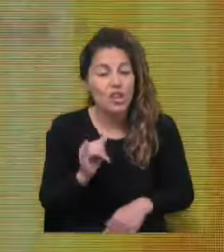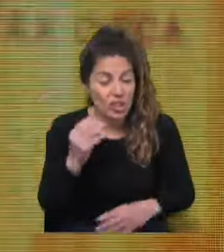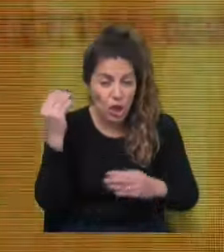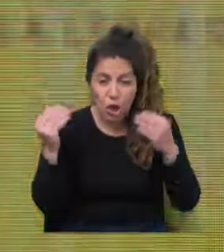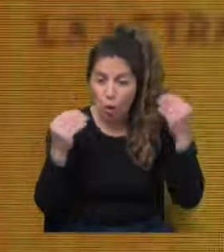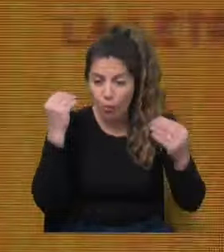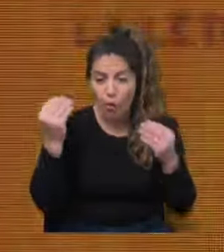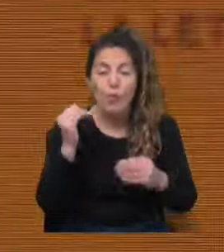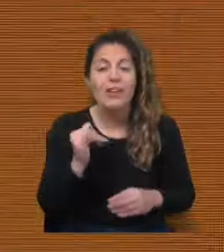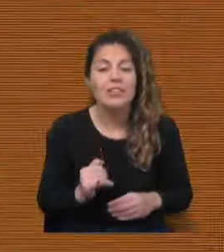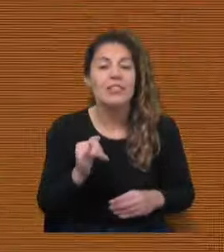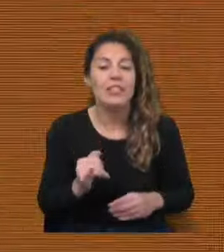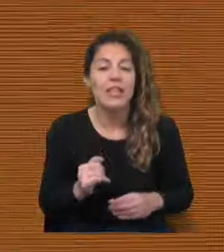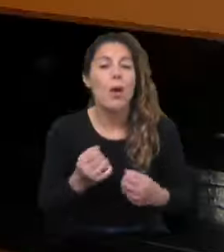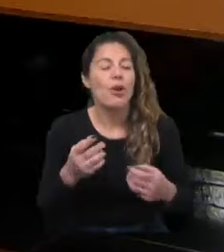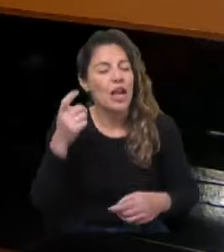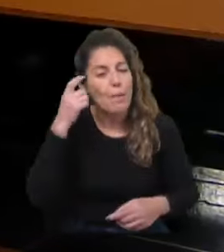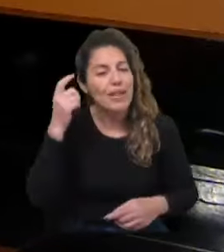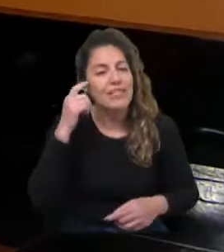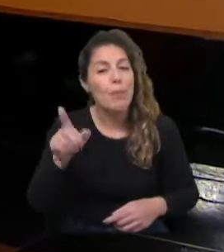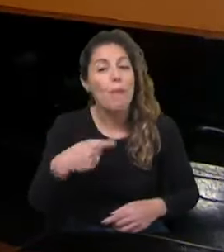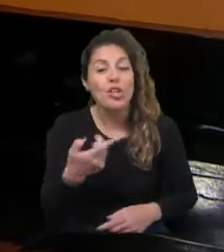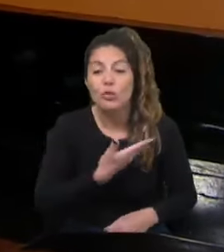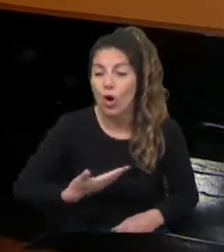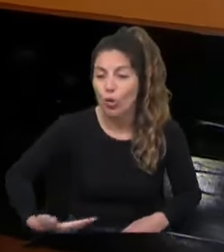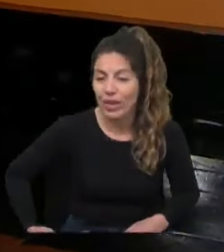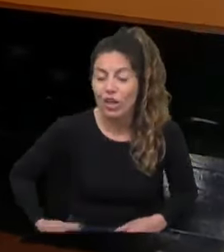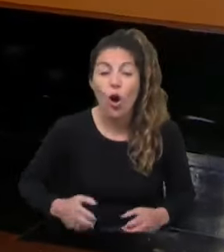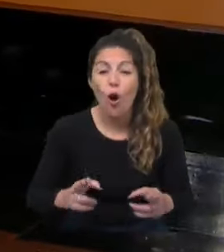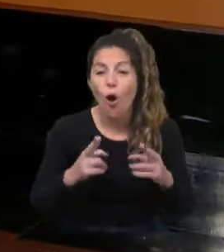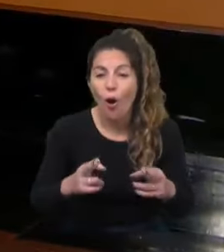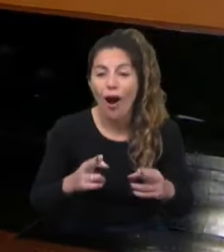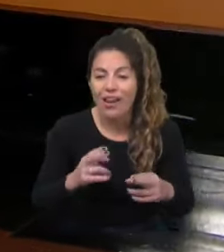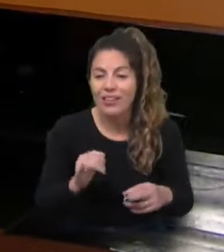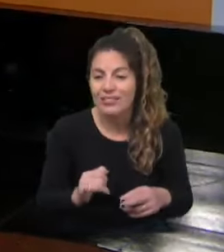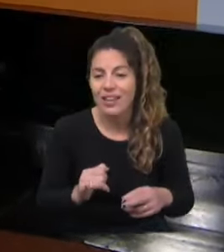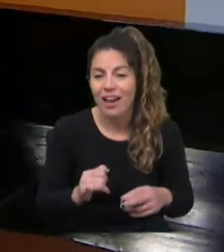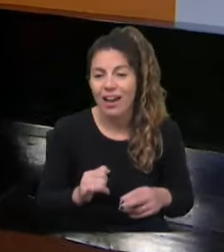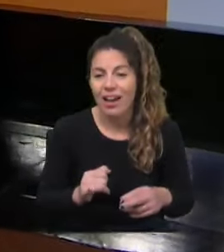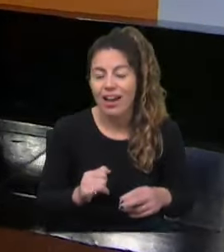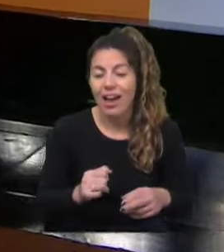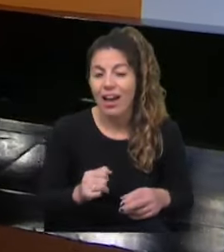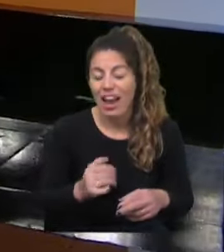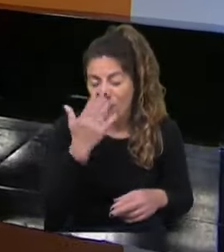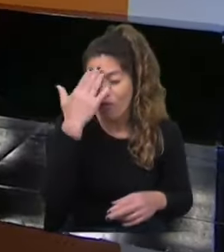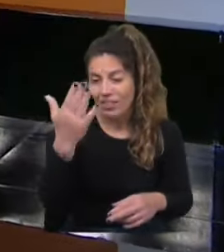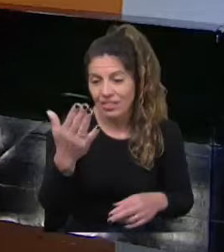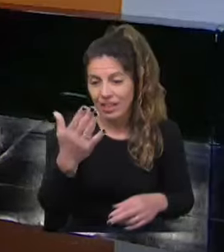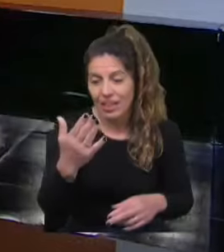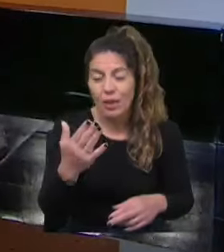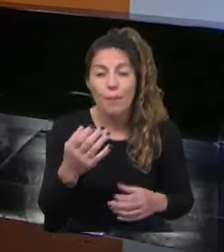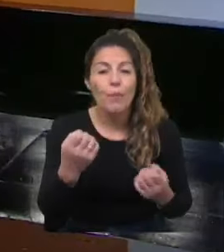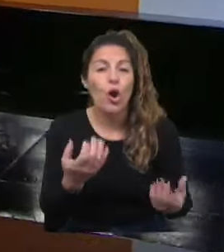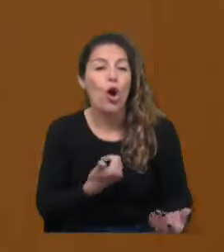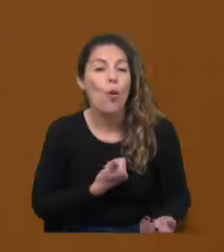preocupa enormemente porque pensamos en el próximo gobierno, que ojalá sea conducido por el Frente Amplio. Y en ese sentido,